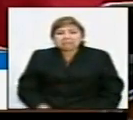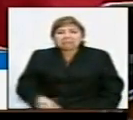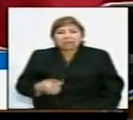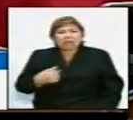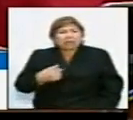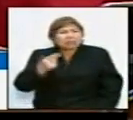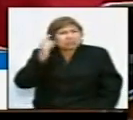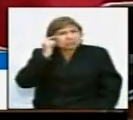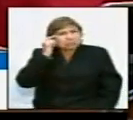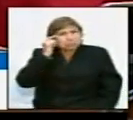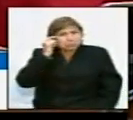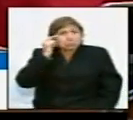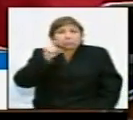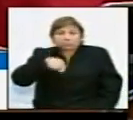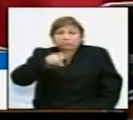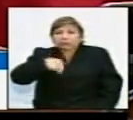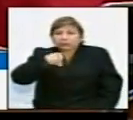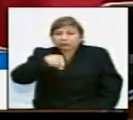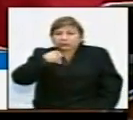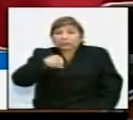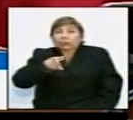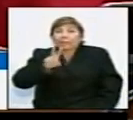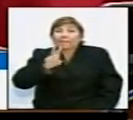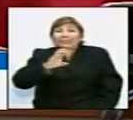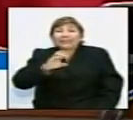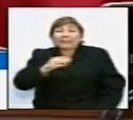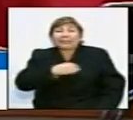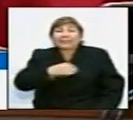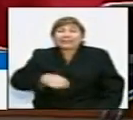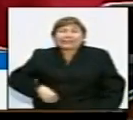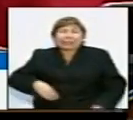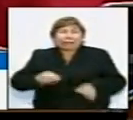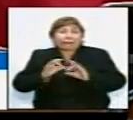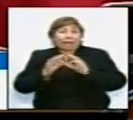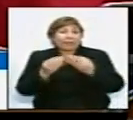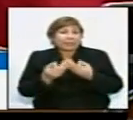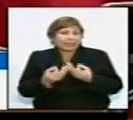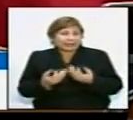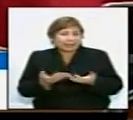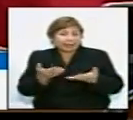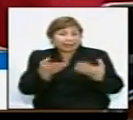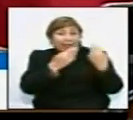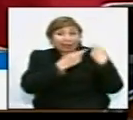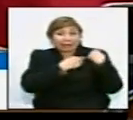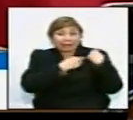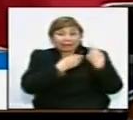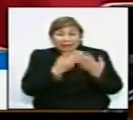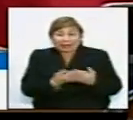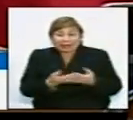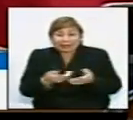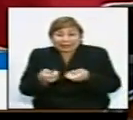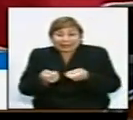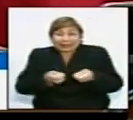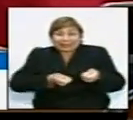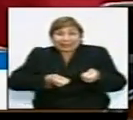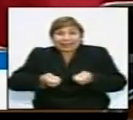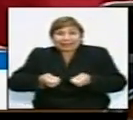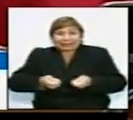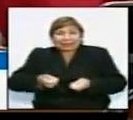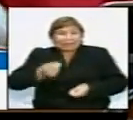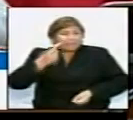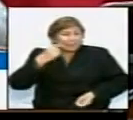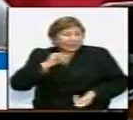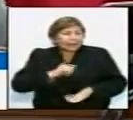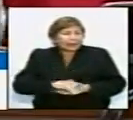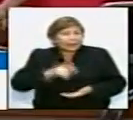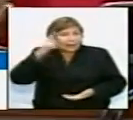que es necesario que el Viceministerio de Agricultura Familiar asuma este liderazgo para responder de